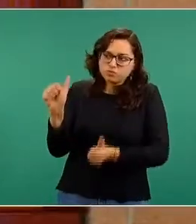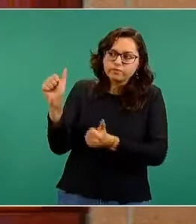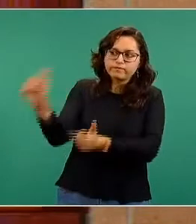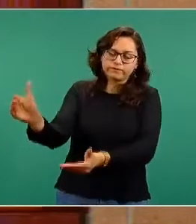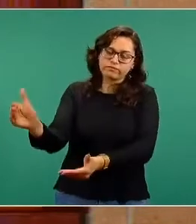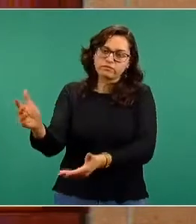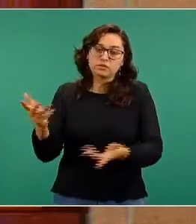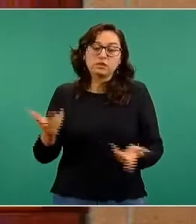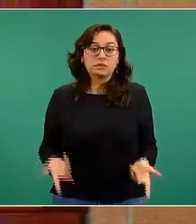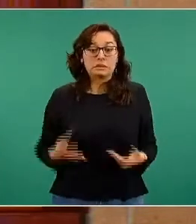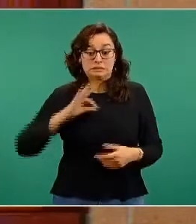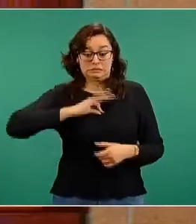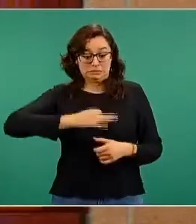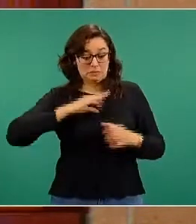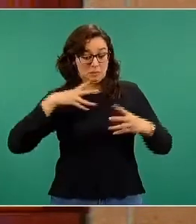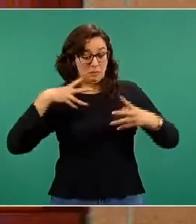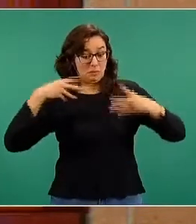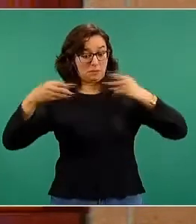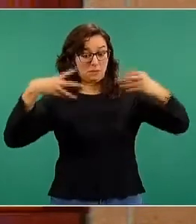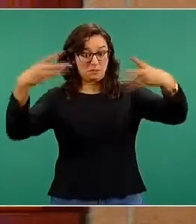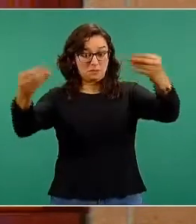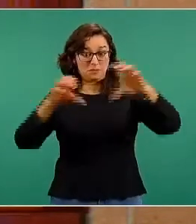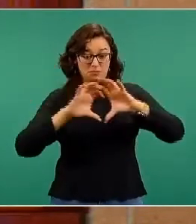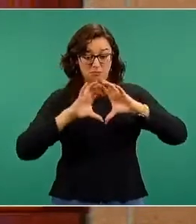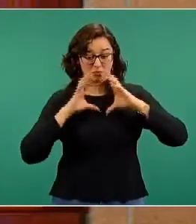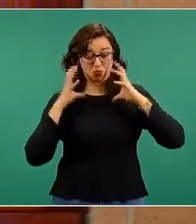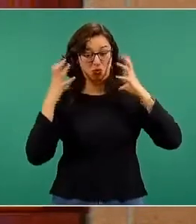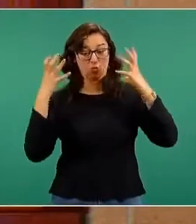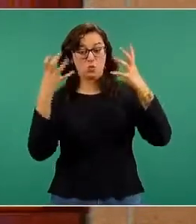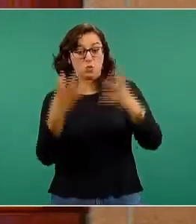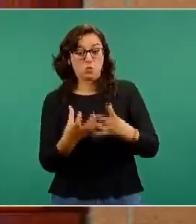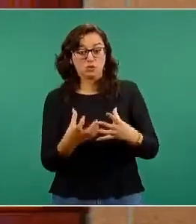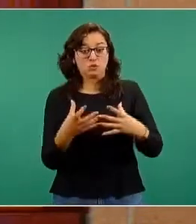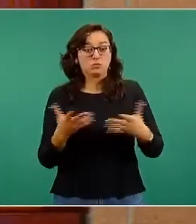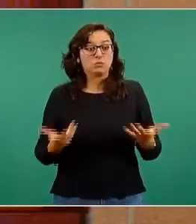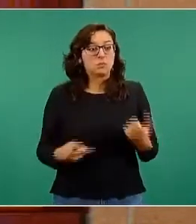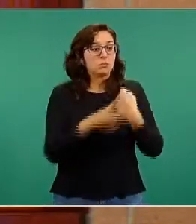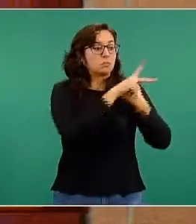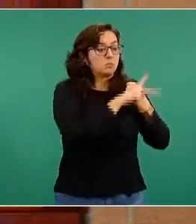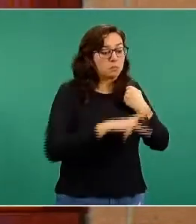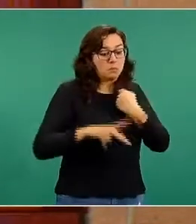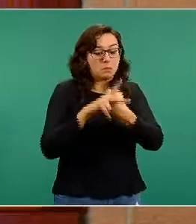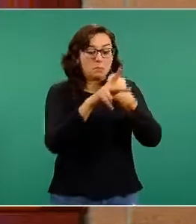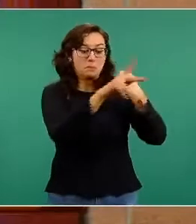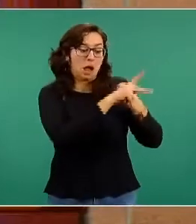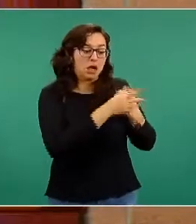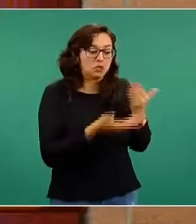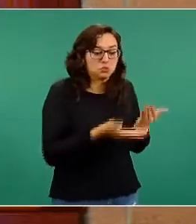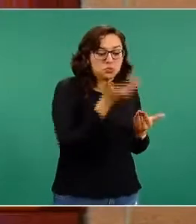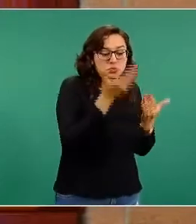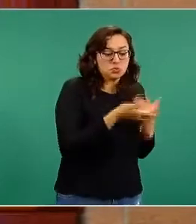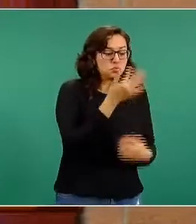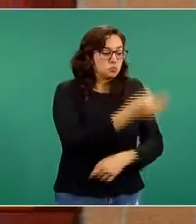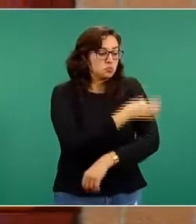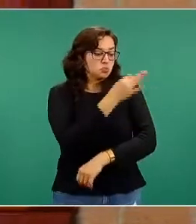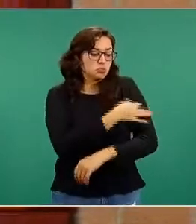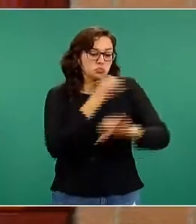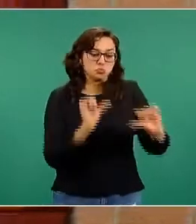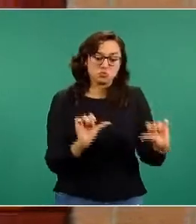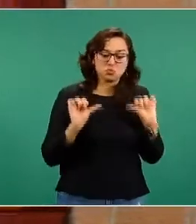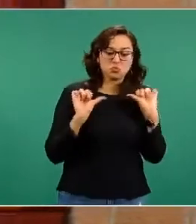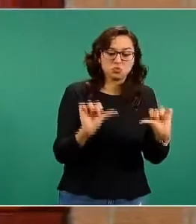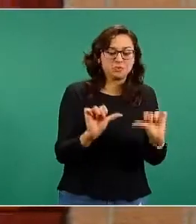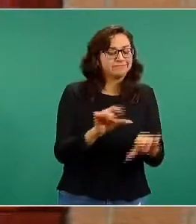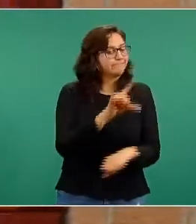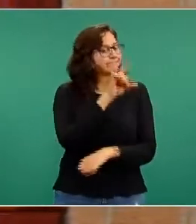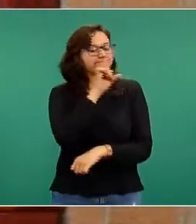se trata de pandemias de esta magnitud, requieren la coordinación de los países del mundo, porque si